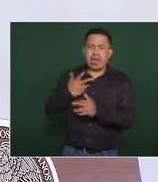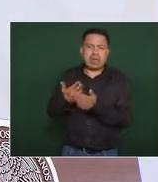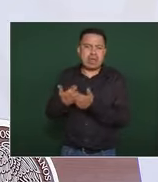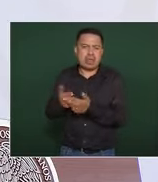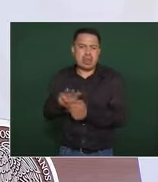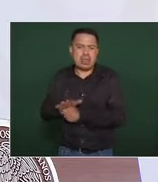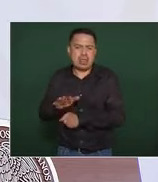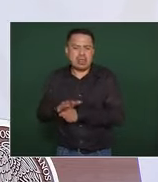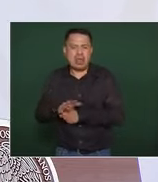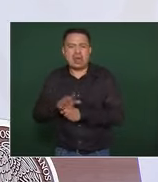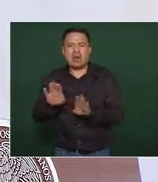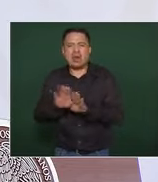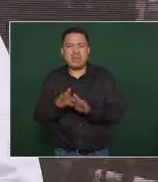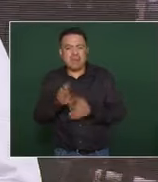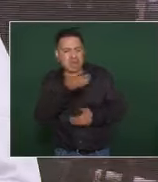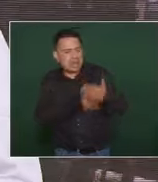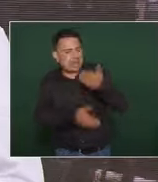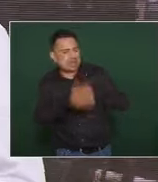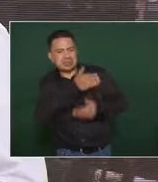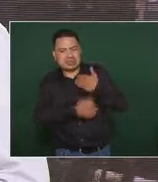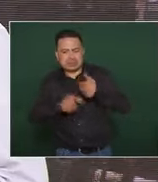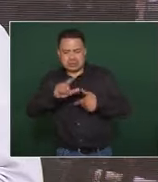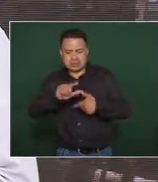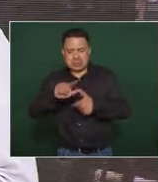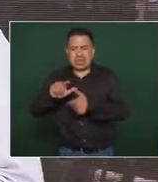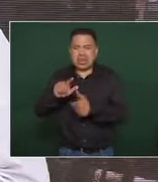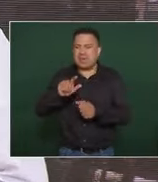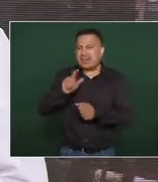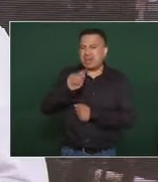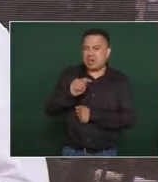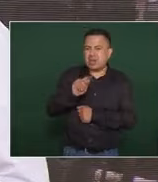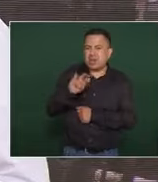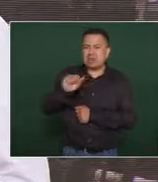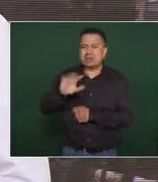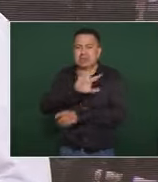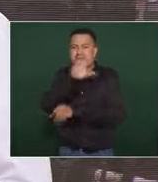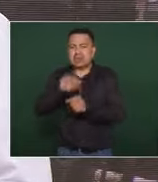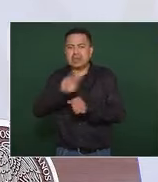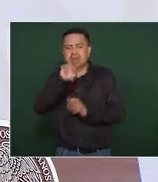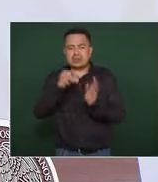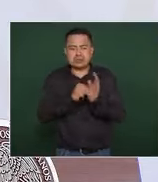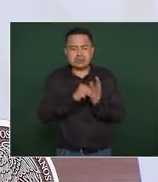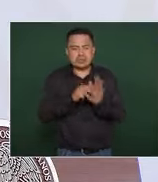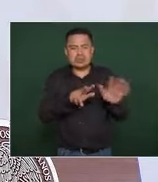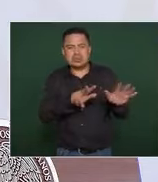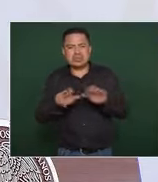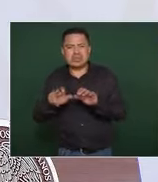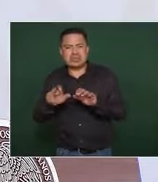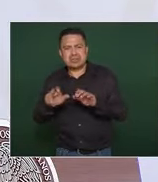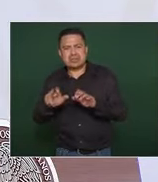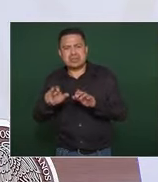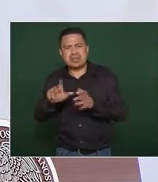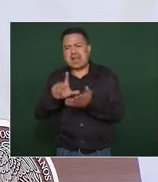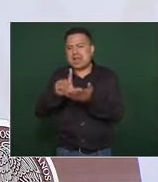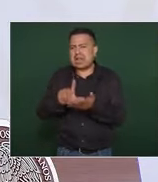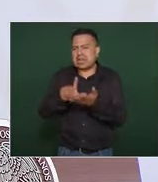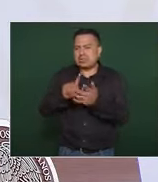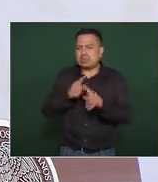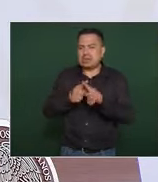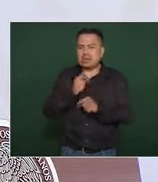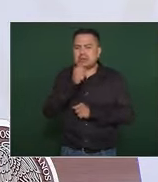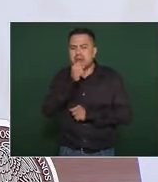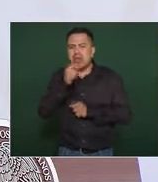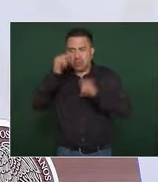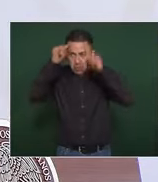53% de lo que se tenía antes del huracán Otis, que equivalen a 3.835 litros por segundo. En Coyuca